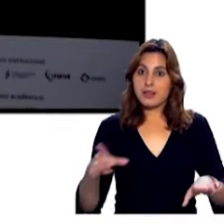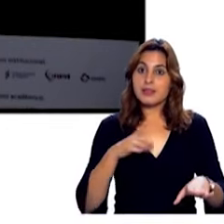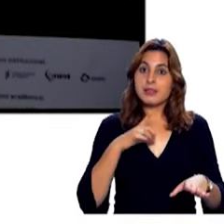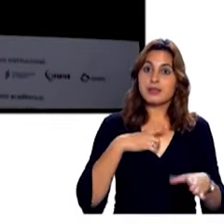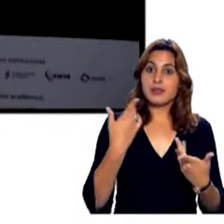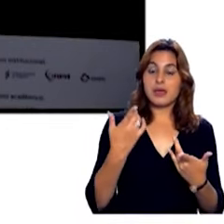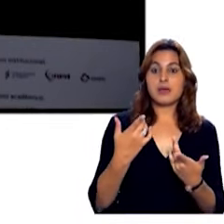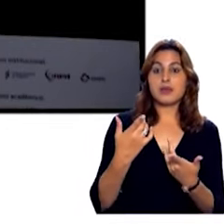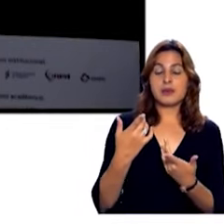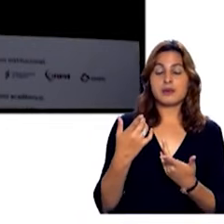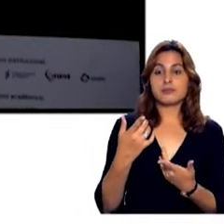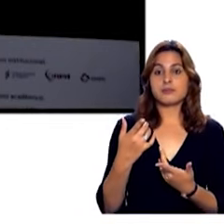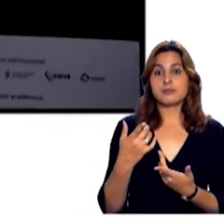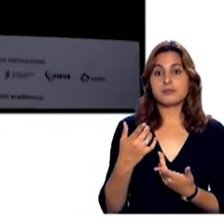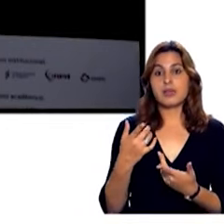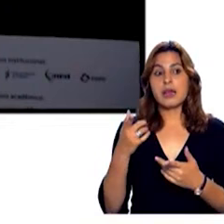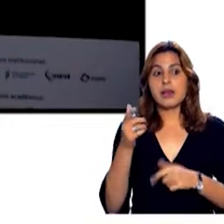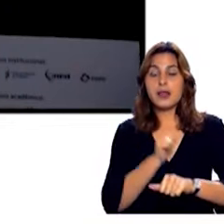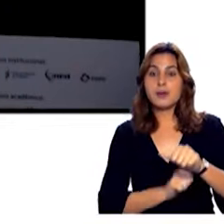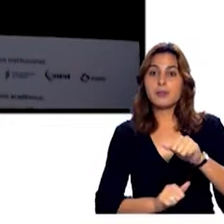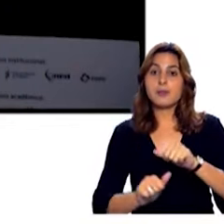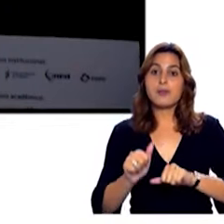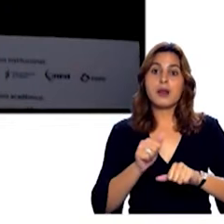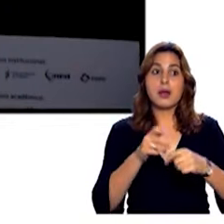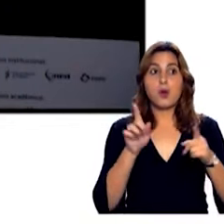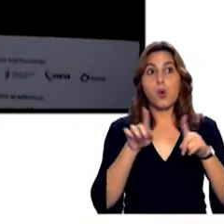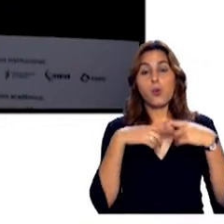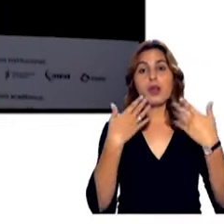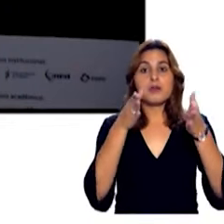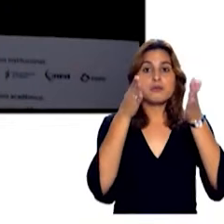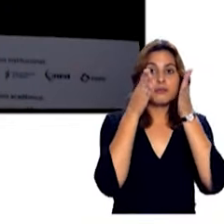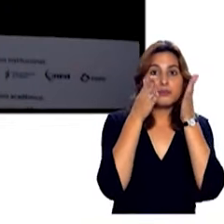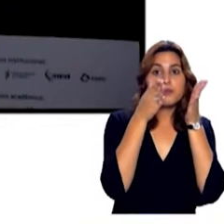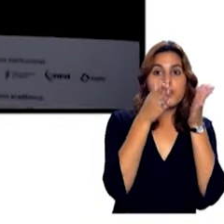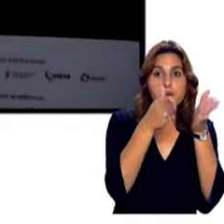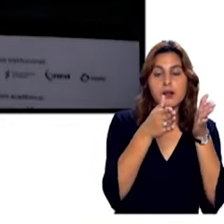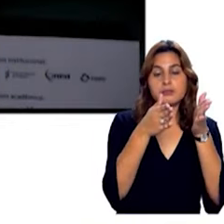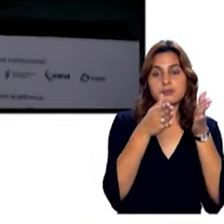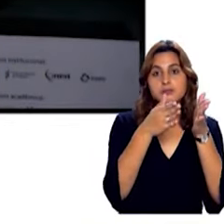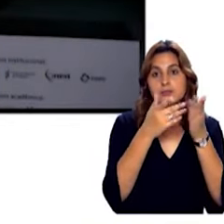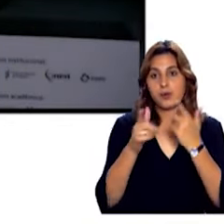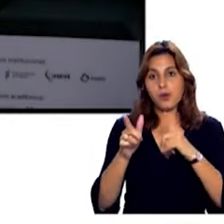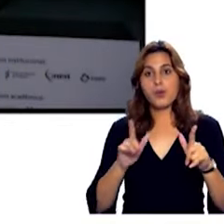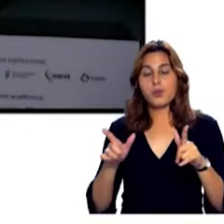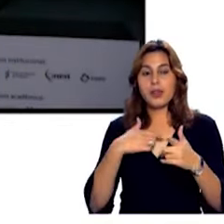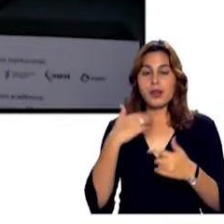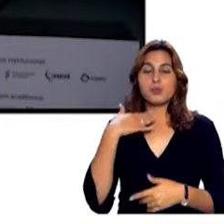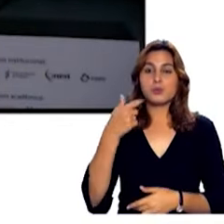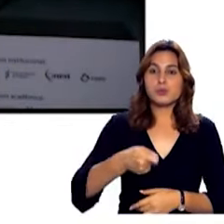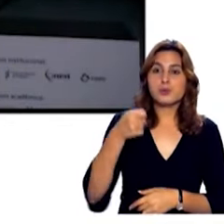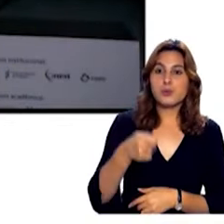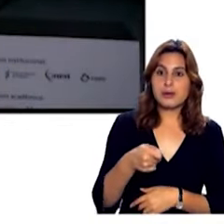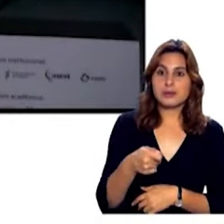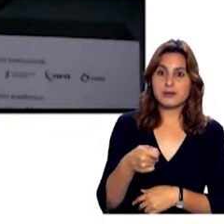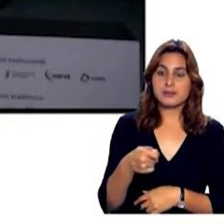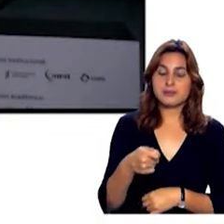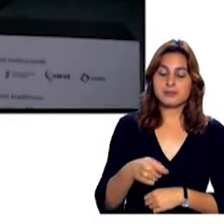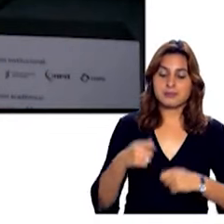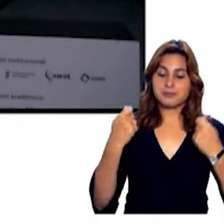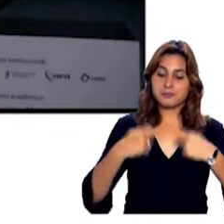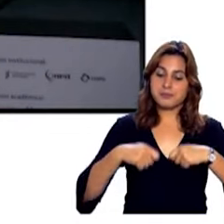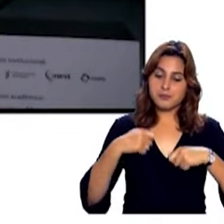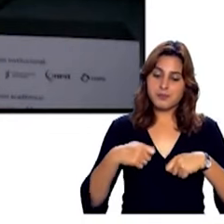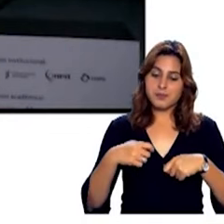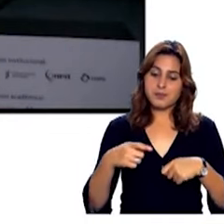vincula recelos Es verdad que los jueces Son independientes inamovibles Y sujetos únicamente al imperio de la Ley Y por lo